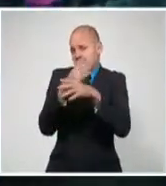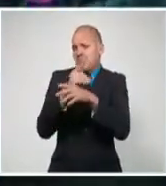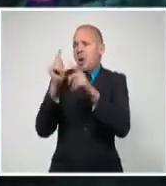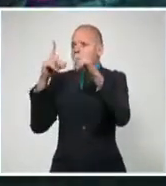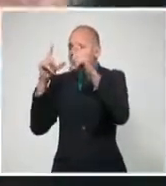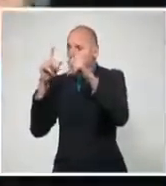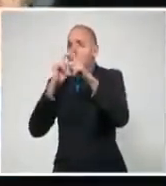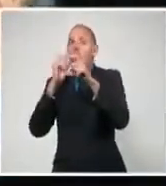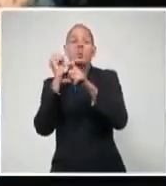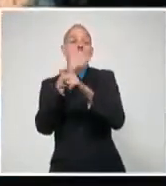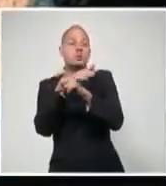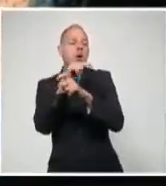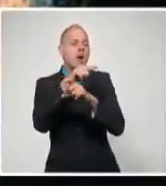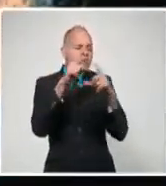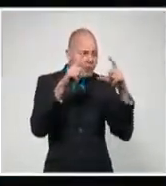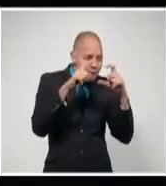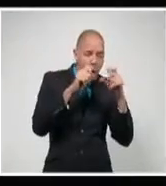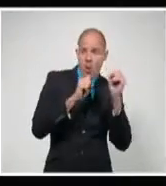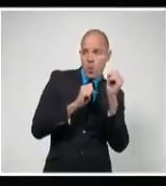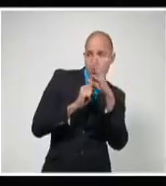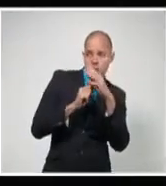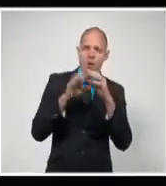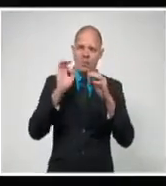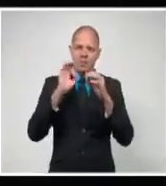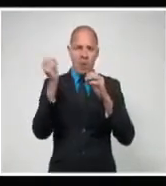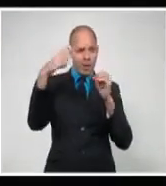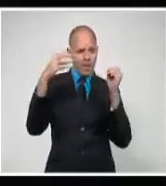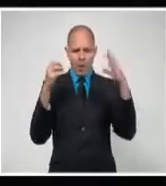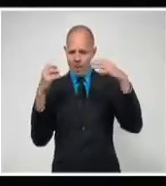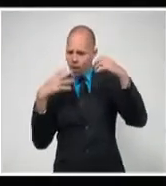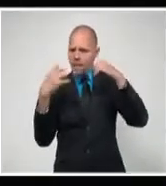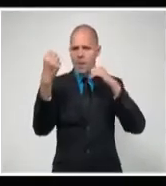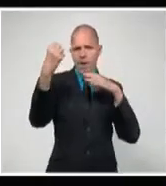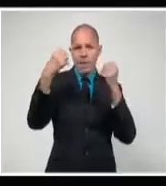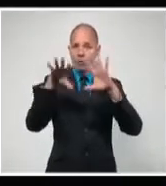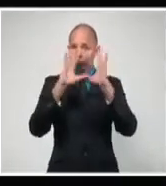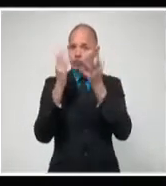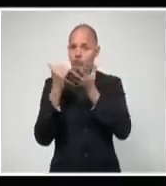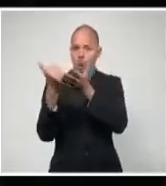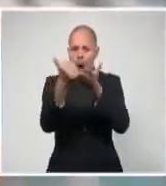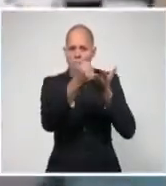de todos quedaba un conocimiento útil para el desarrollo de tratamientos y vacunas.